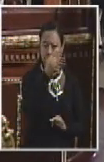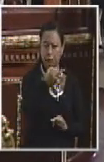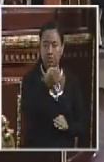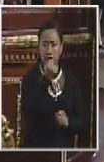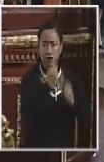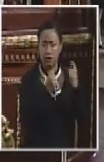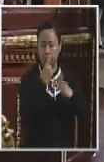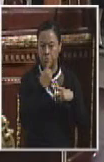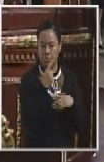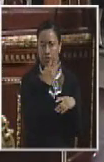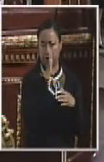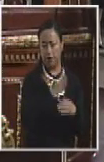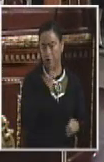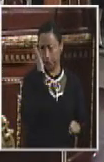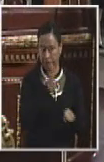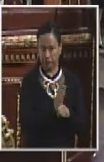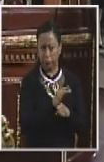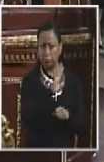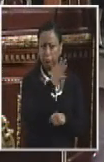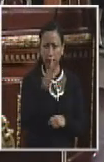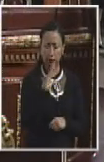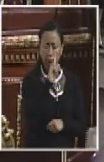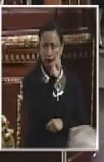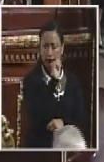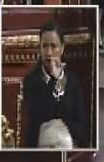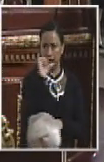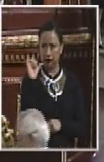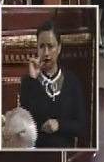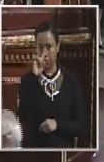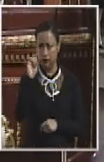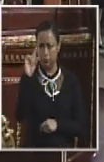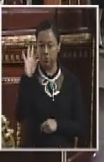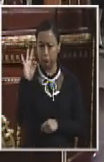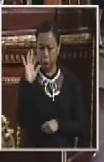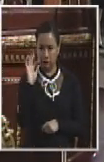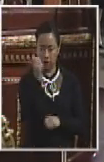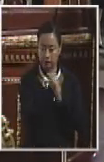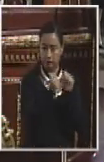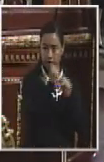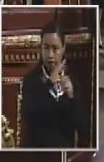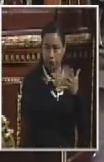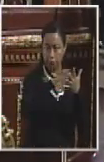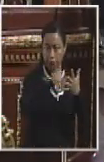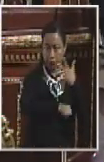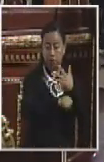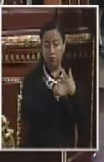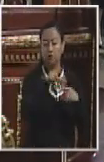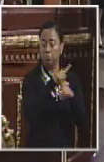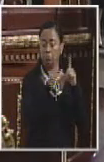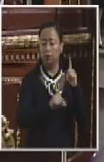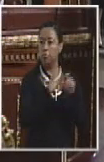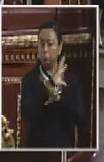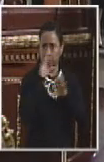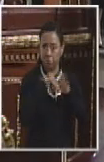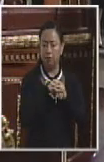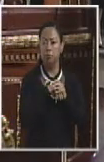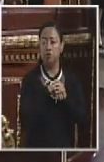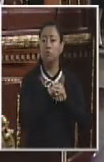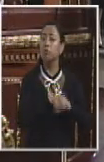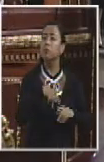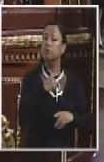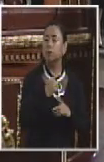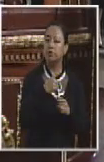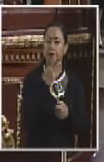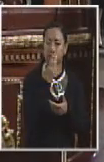sentencias condenatorias por penas que van de los 70 a los 140 años de prisión en todo el país. Con lo que, si bien no